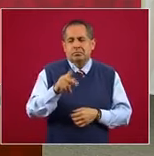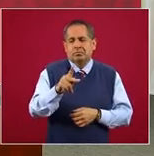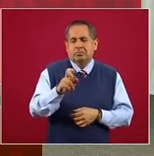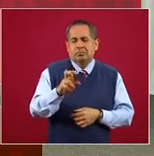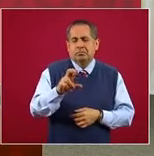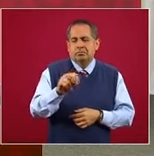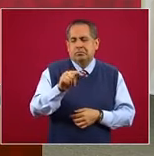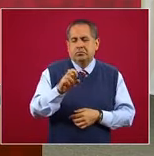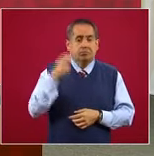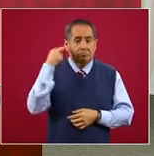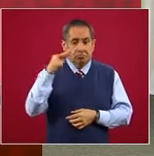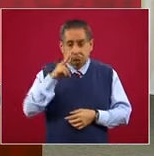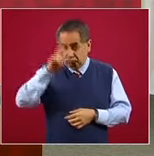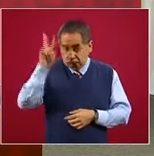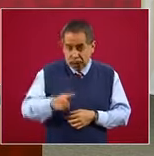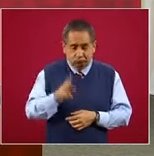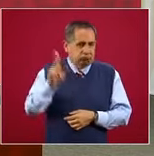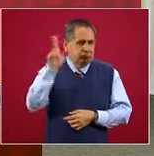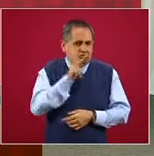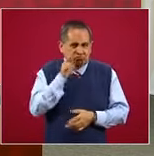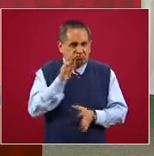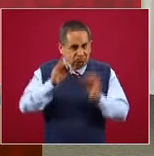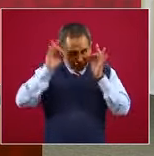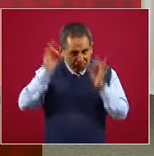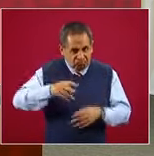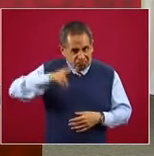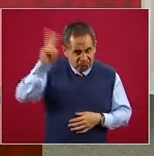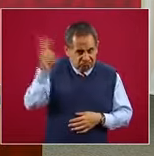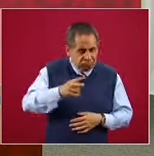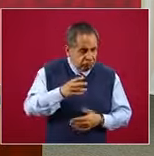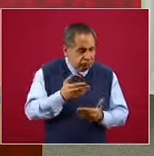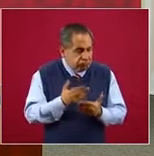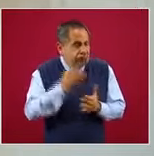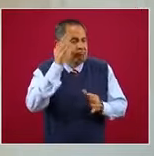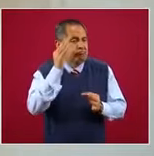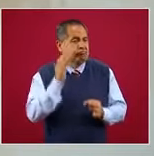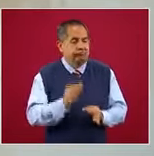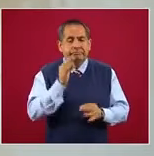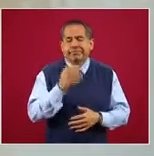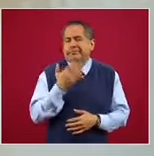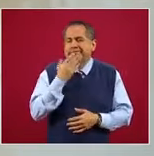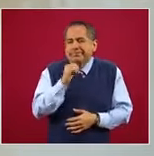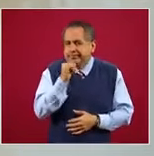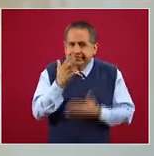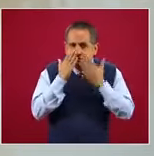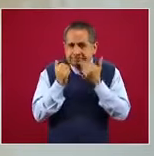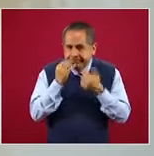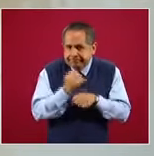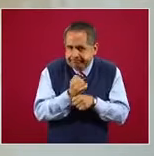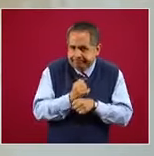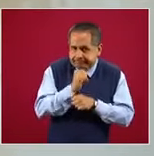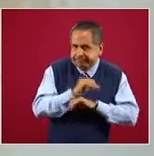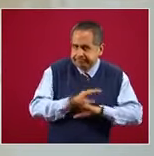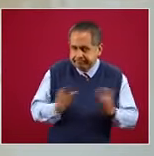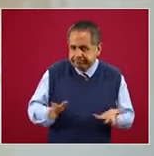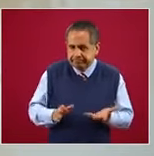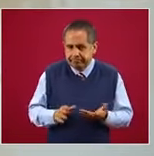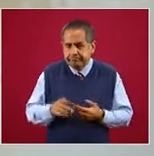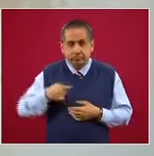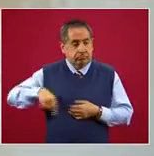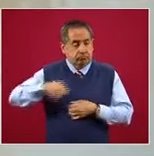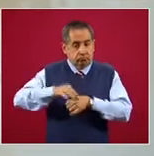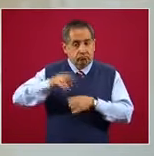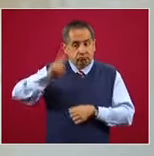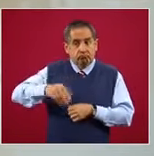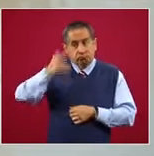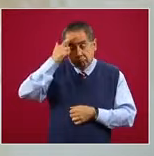Veracruz, cuando no hubo nunca una evidencia científica que demostrara eso, y cuando sabemos, quienes lo